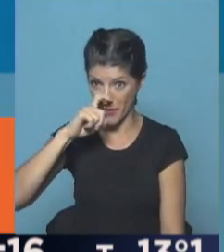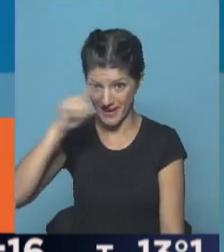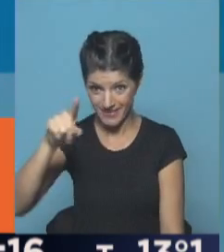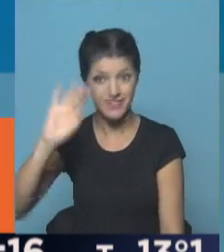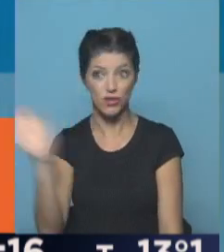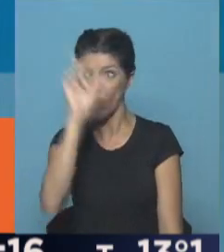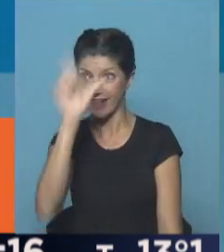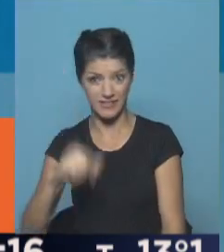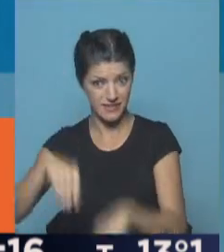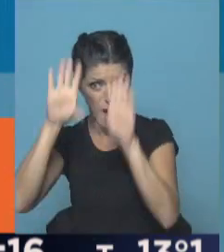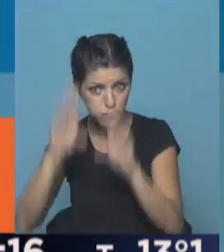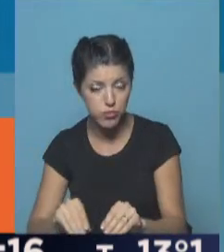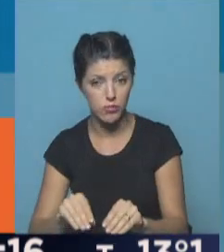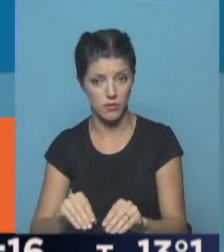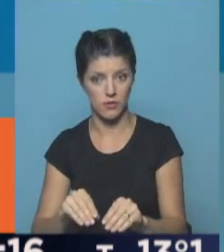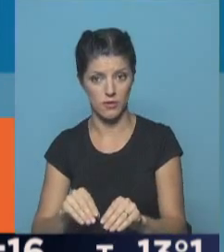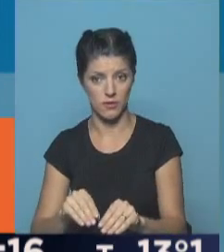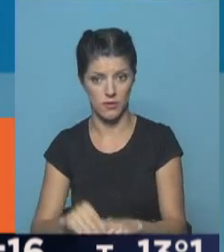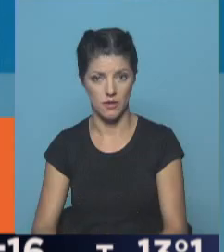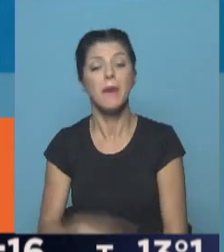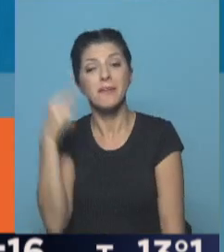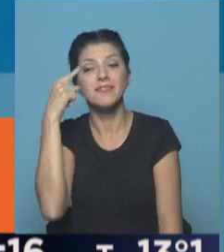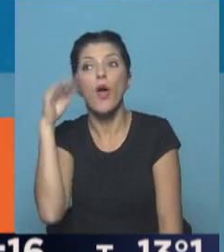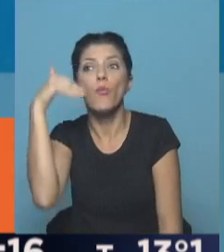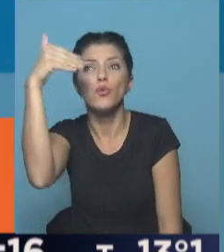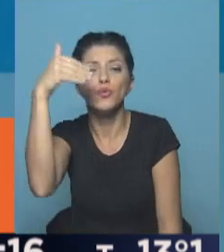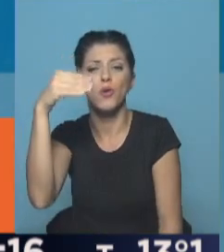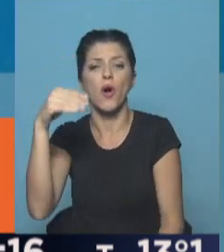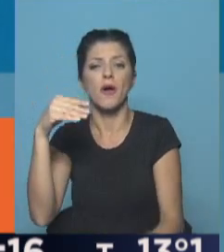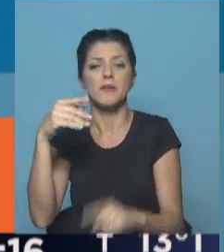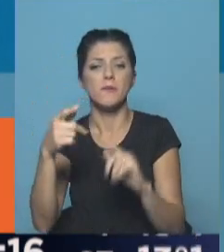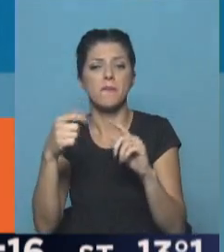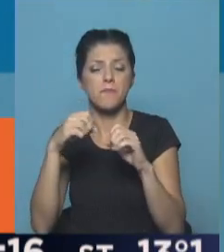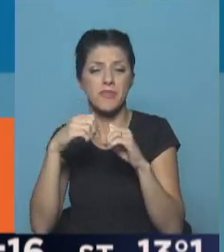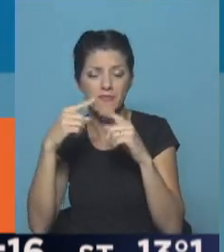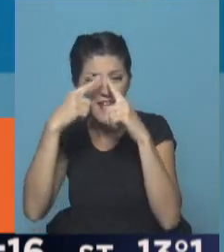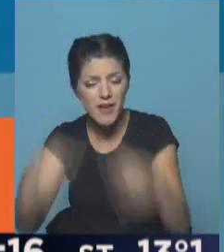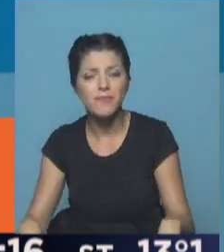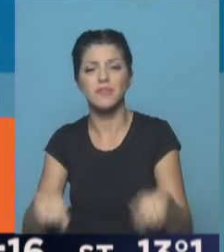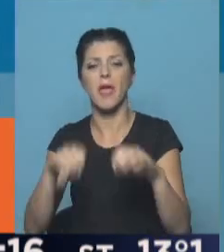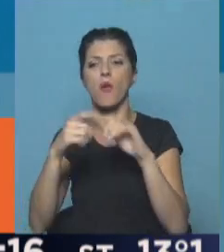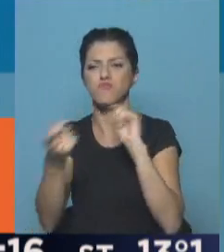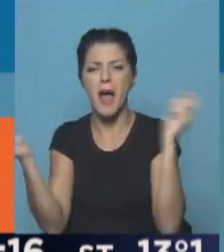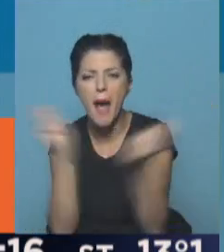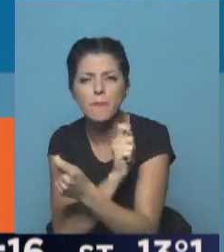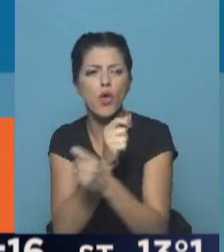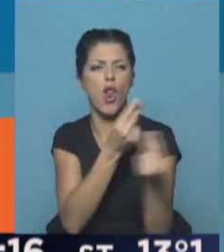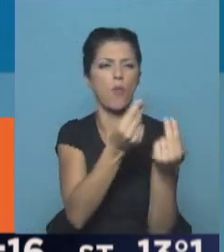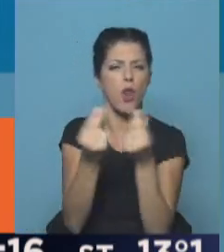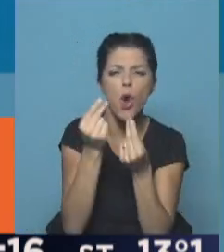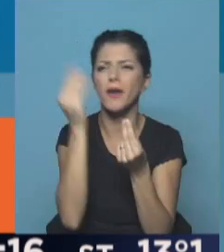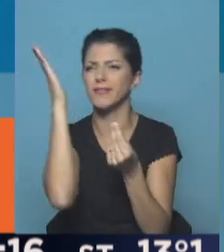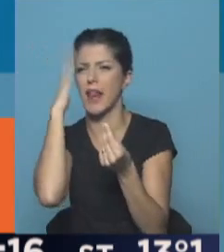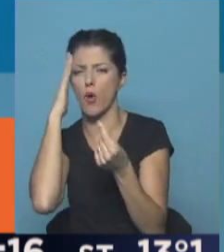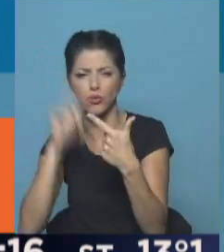país. Esta idea de un futuro distinto, de un cambio profundo de valores, un cambio cultural en